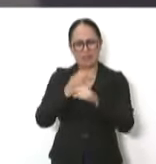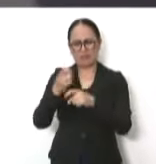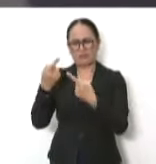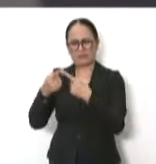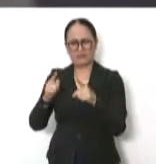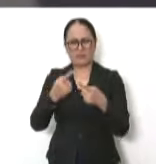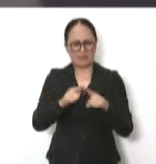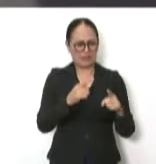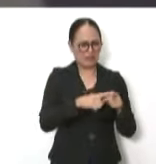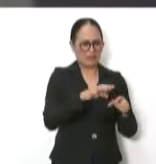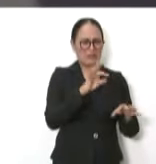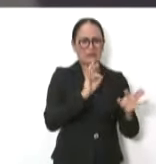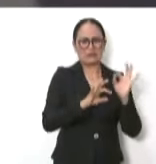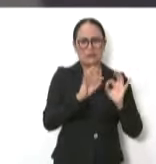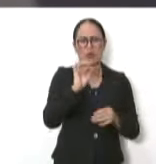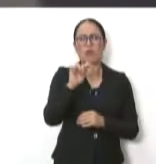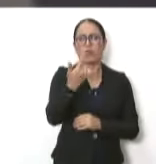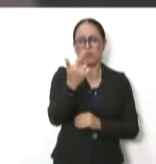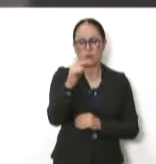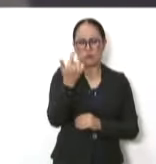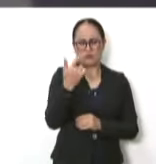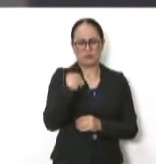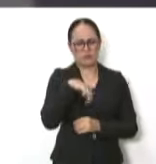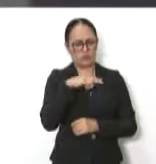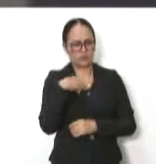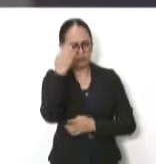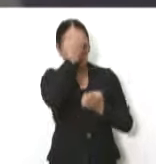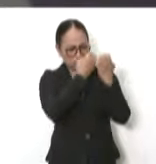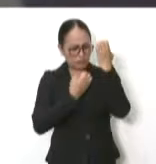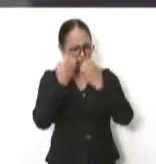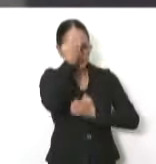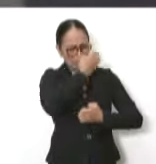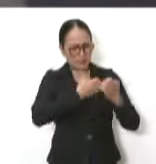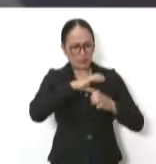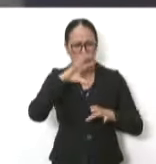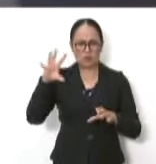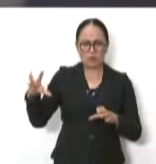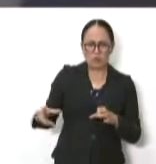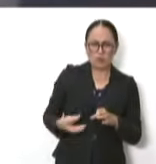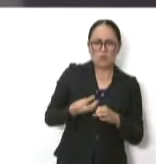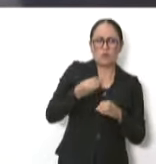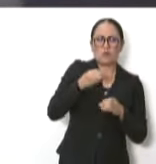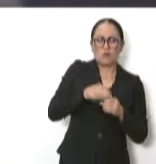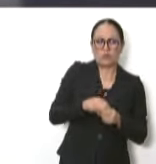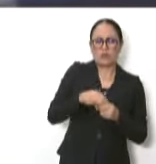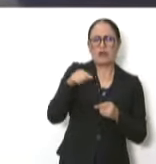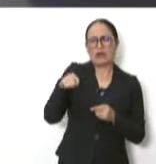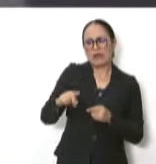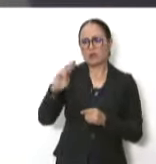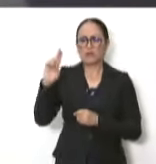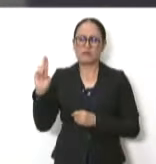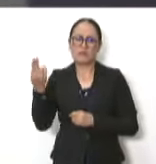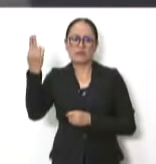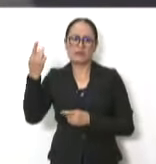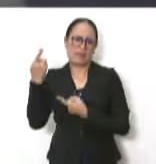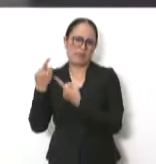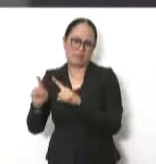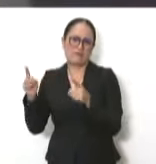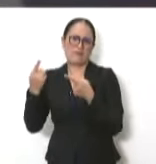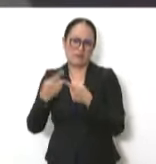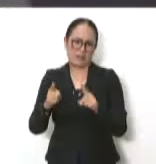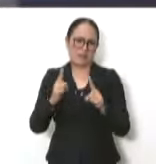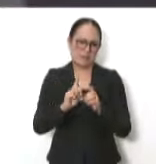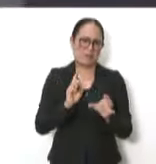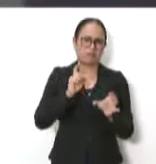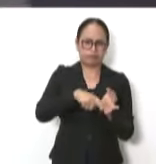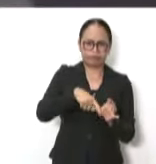leyes hasta el día de hoy, pues la incorporación de las instituciones de educación superior estatales o de la